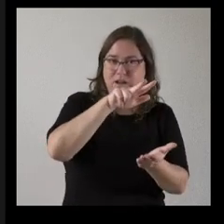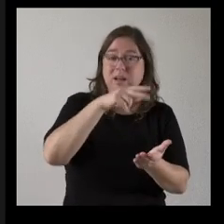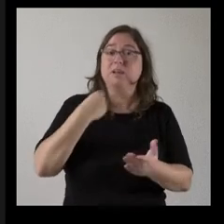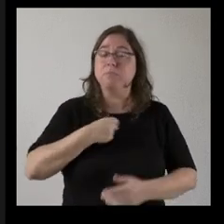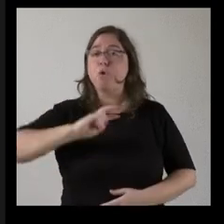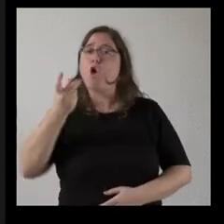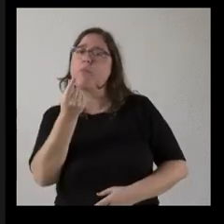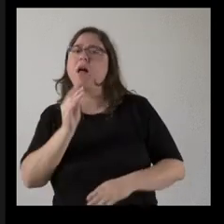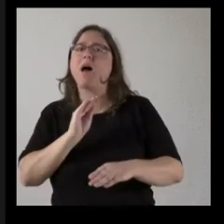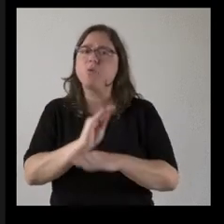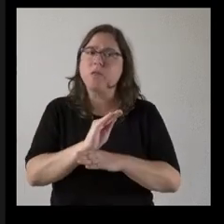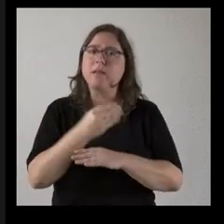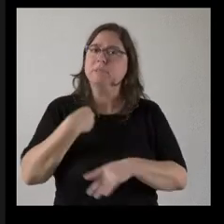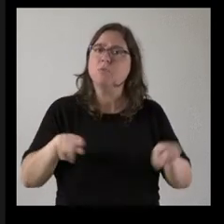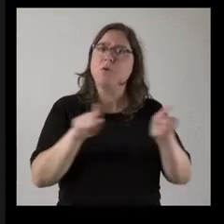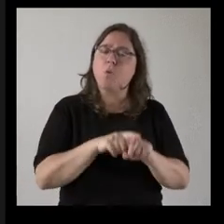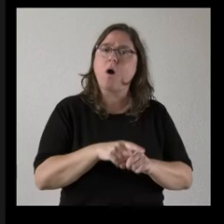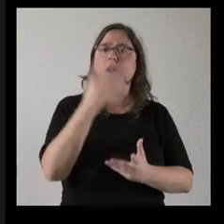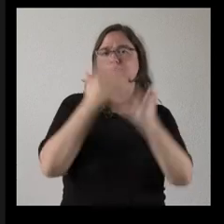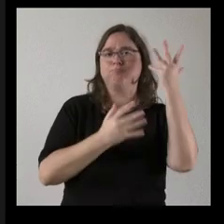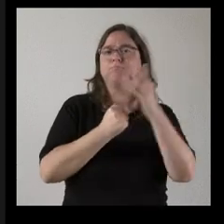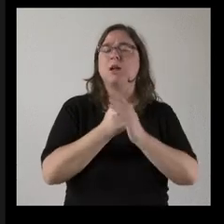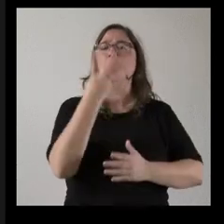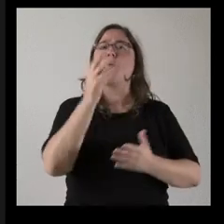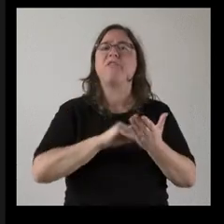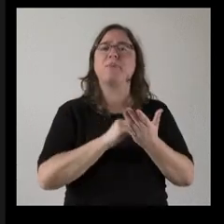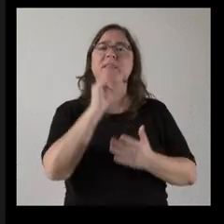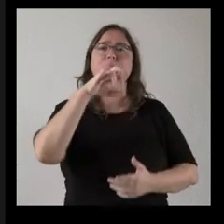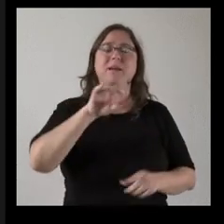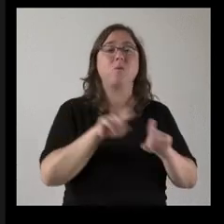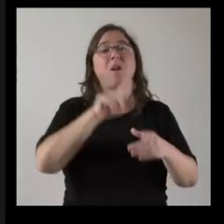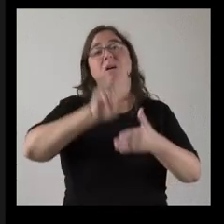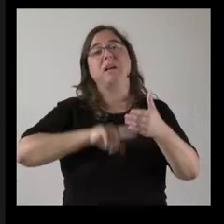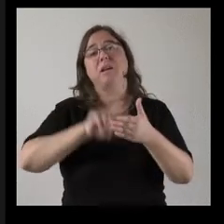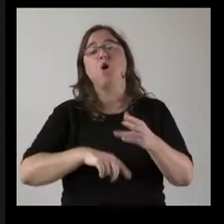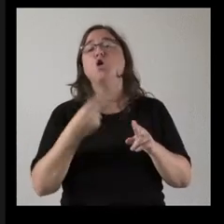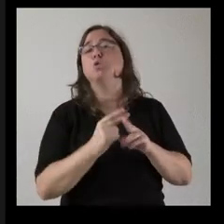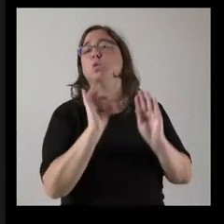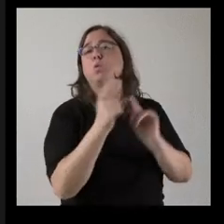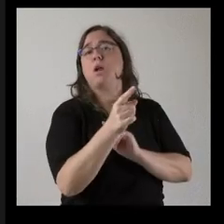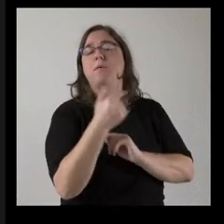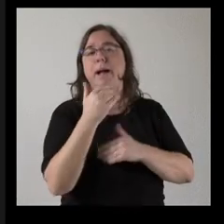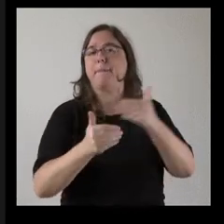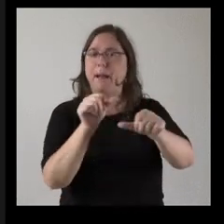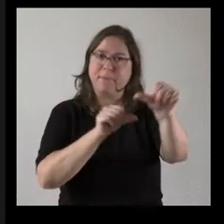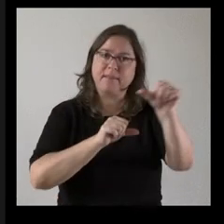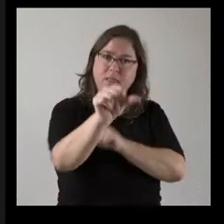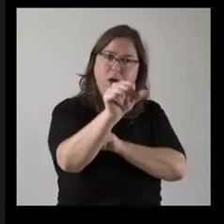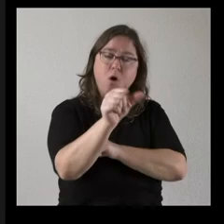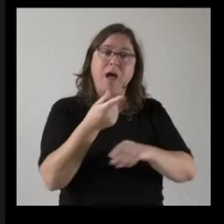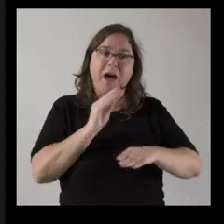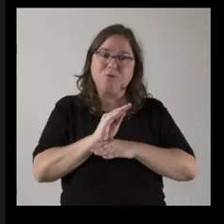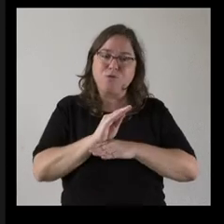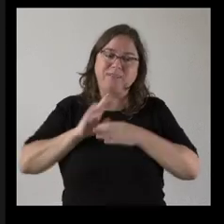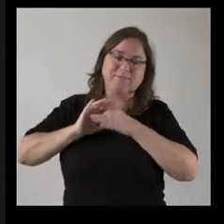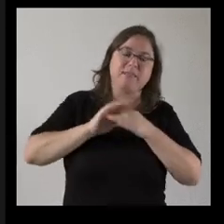en otro tipo de ayudas como como el alquiler o si es una política que va a tener la junta de ampliar para que las ayudas puedan